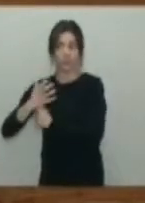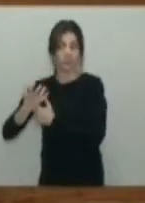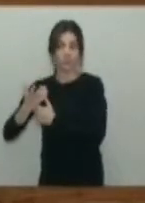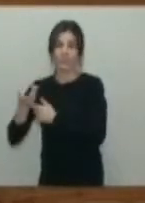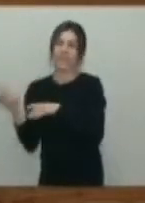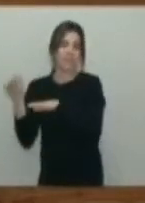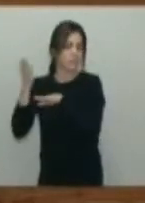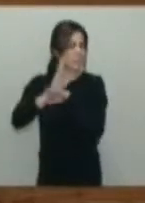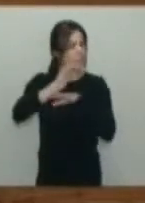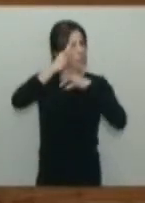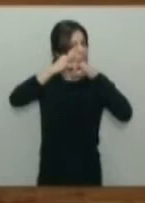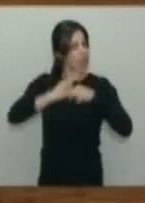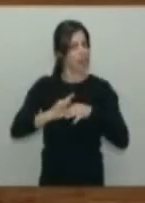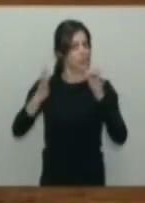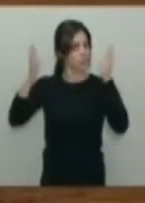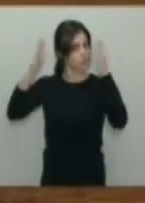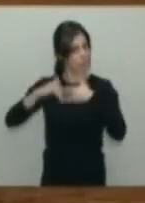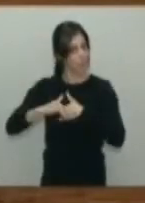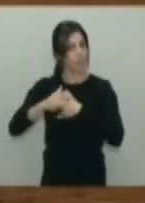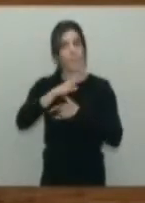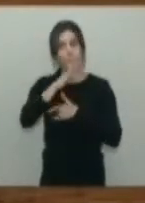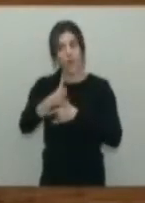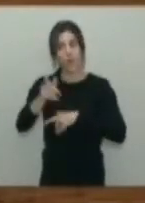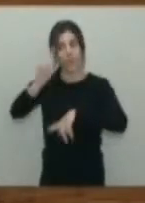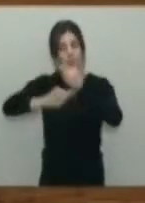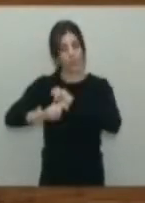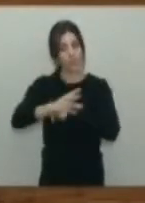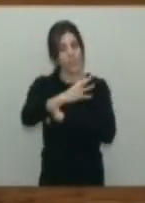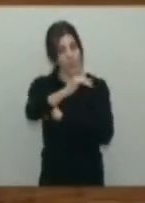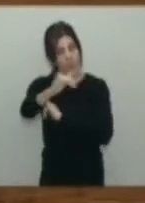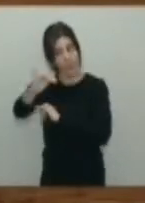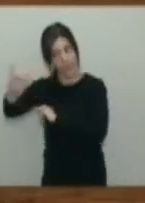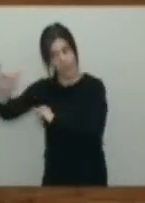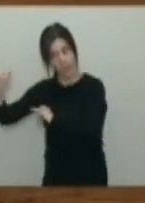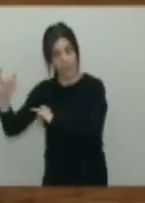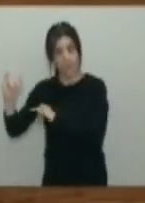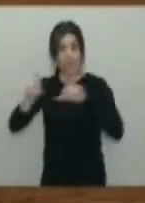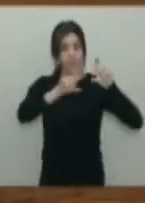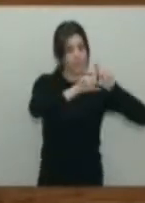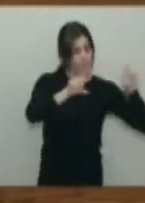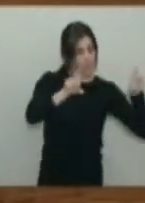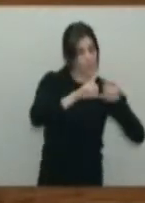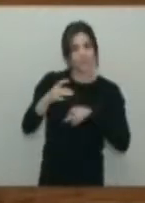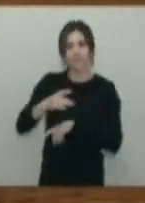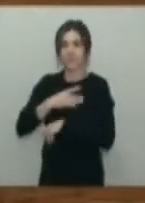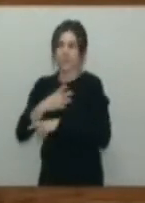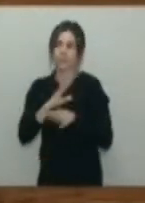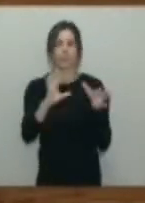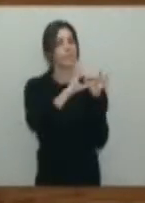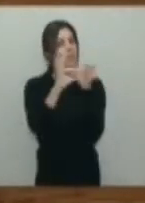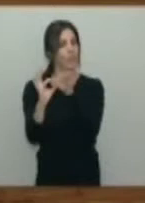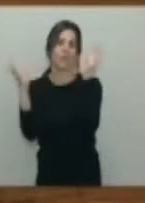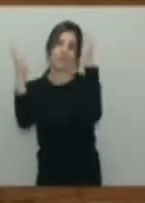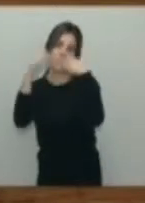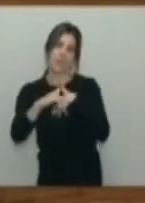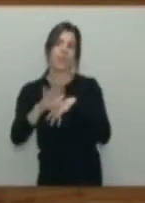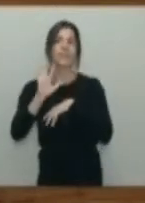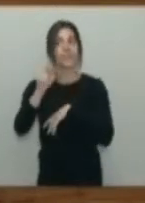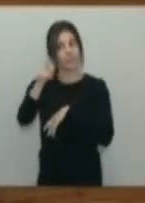sector. Hay muchas otras que no están vinculadas ni a la patronal ni a los sindicatos y a las que hay que tener en